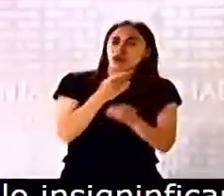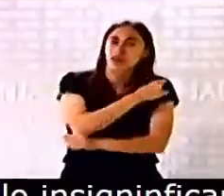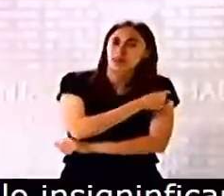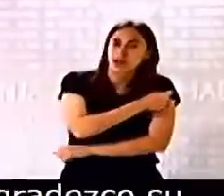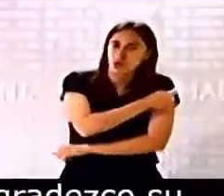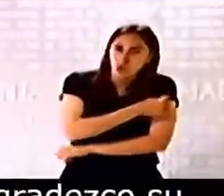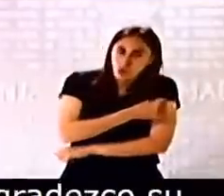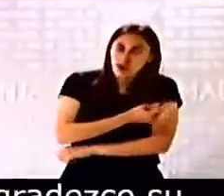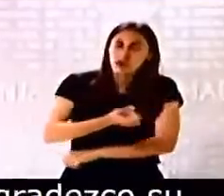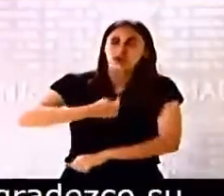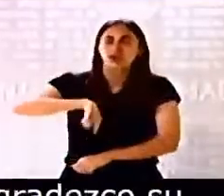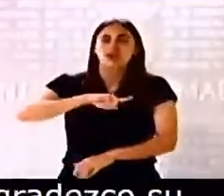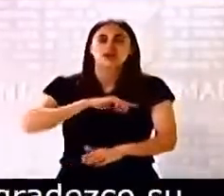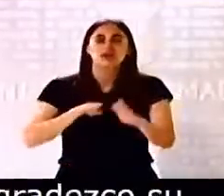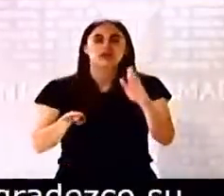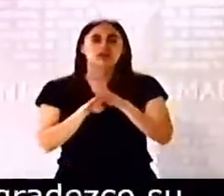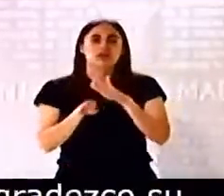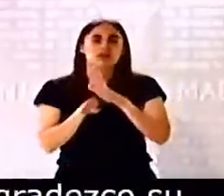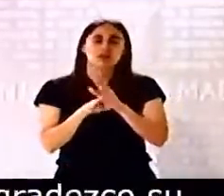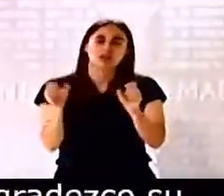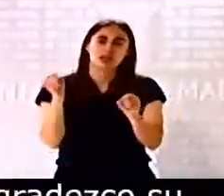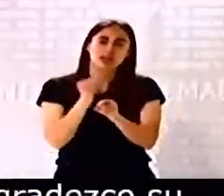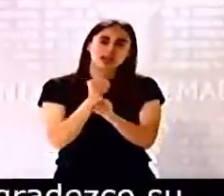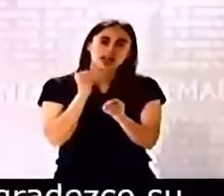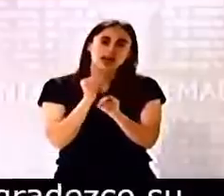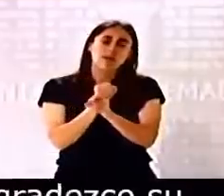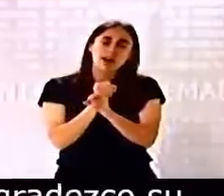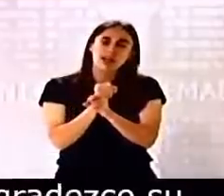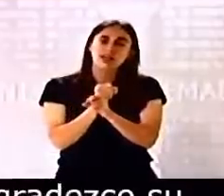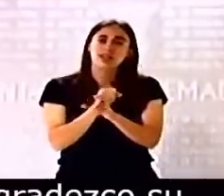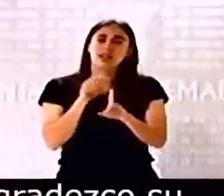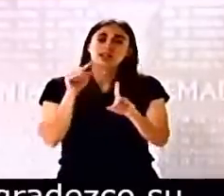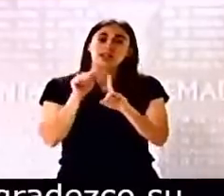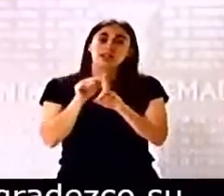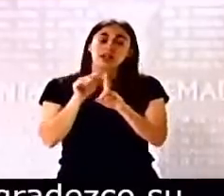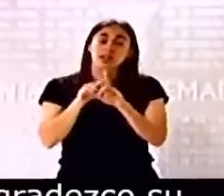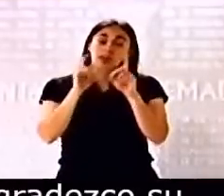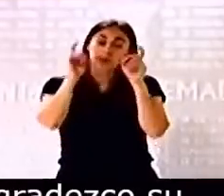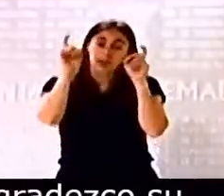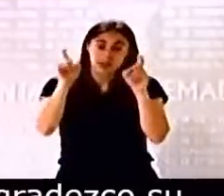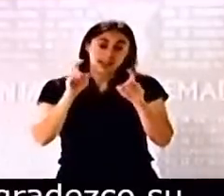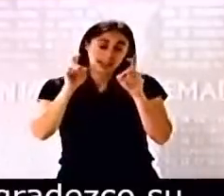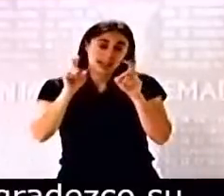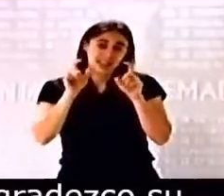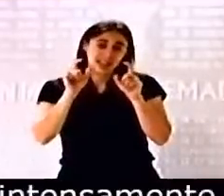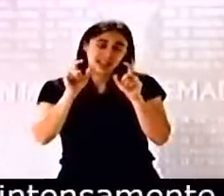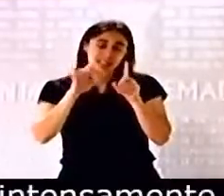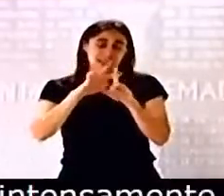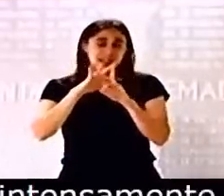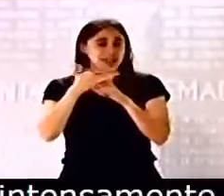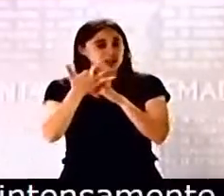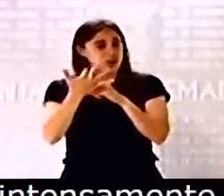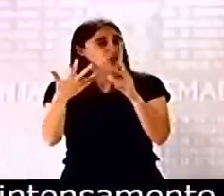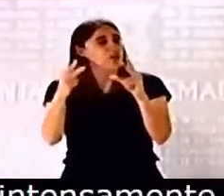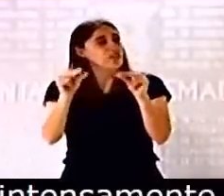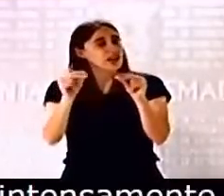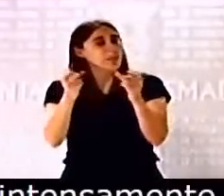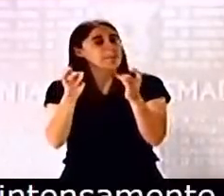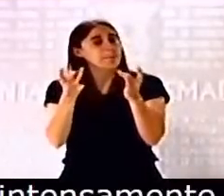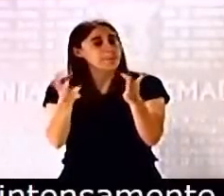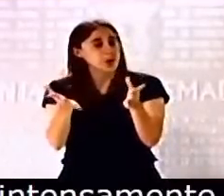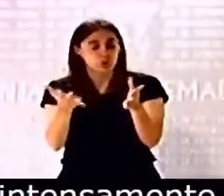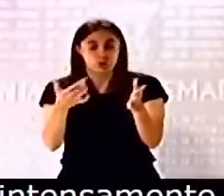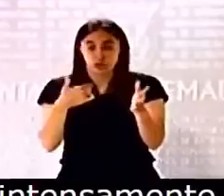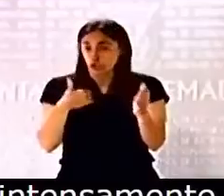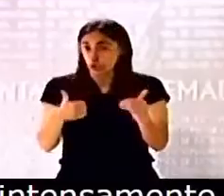que seguiremos trabajando intensamente para acabar cuanto antes con esta situación. Por mi parte, lo